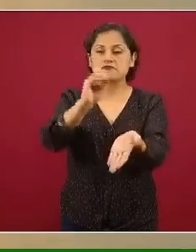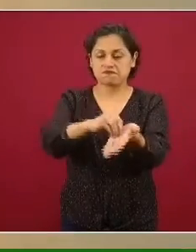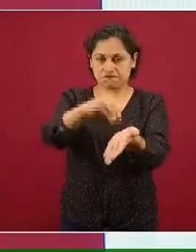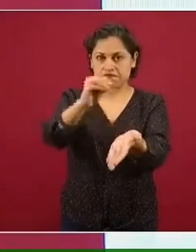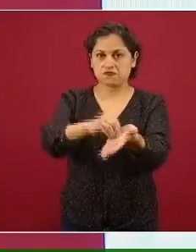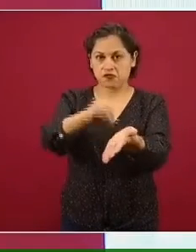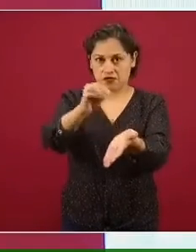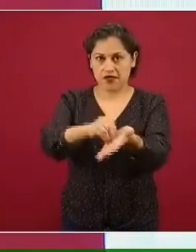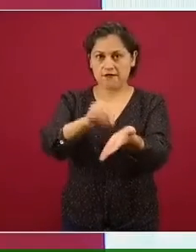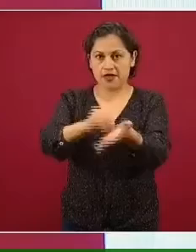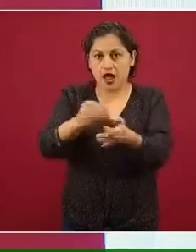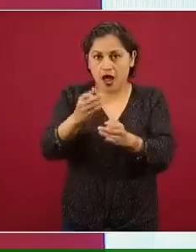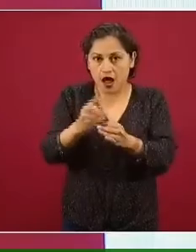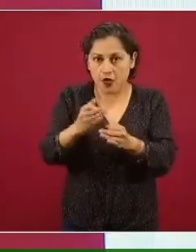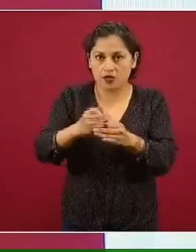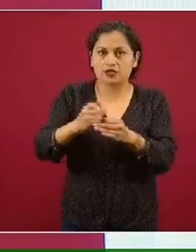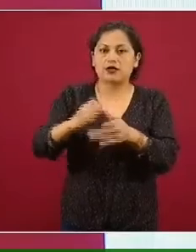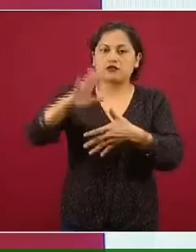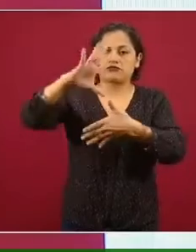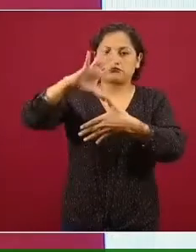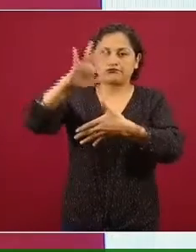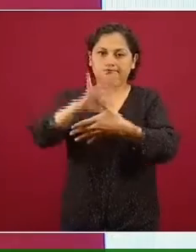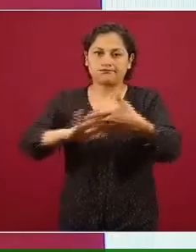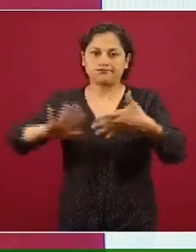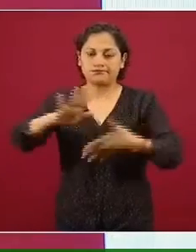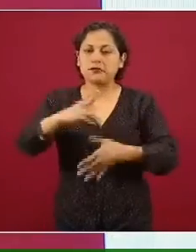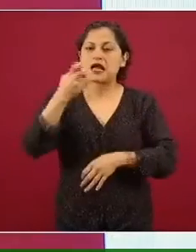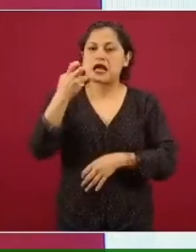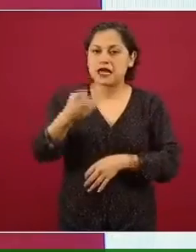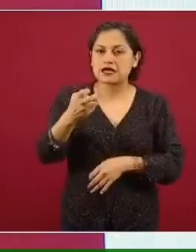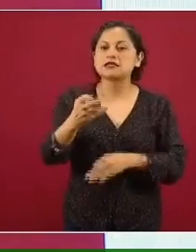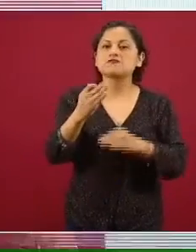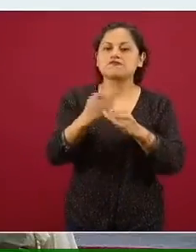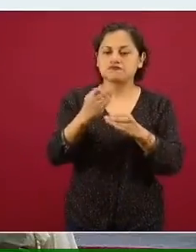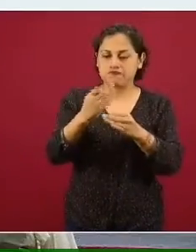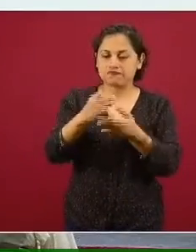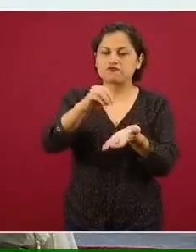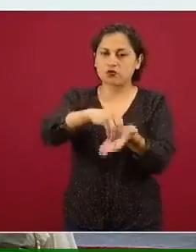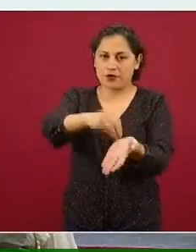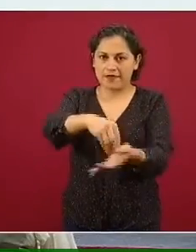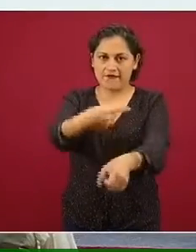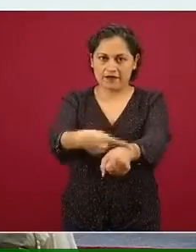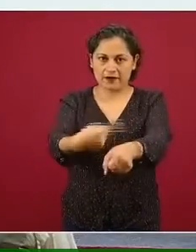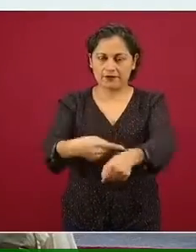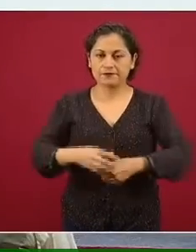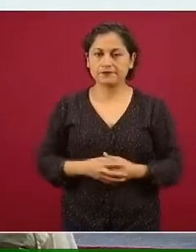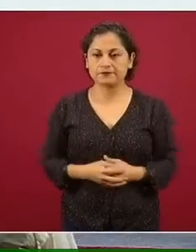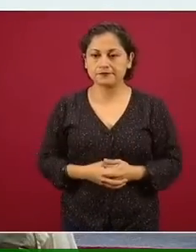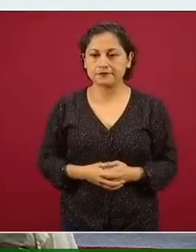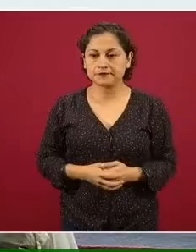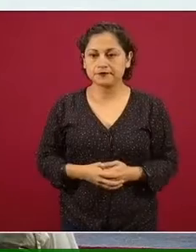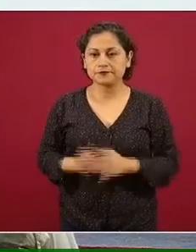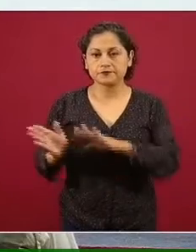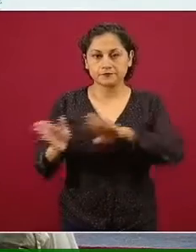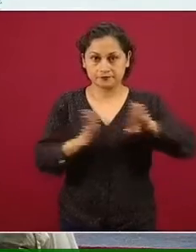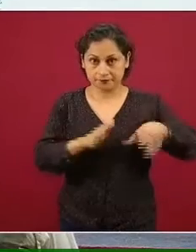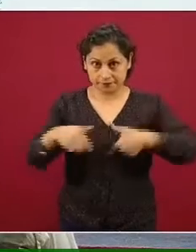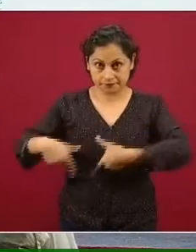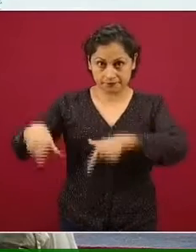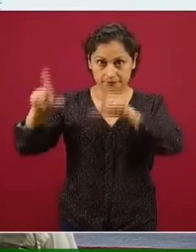región de las Américas y que representan la pandemia activa, al menos en esta región. Veamos la siguiente